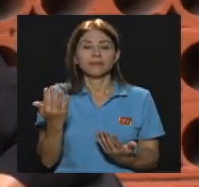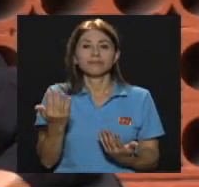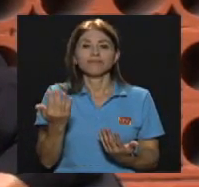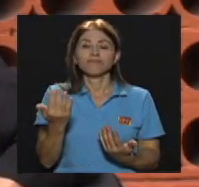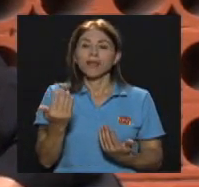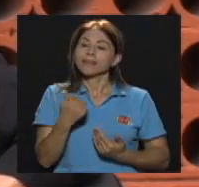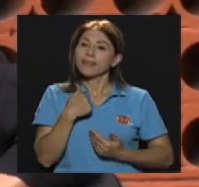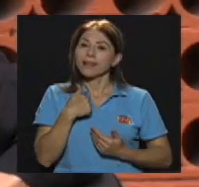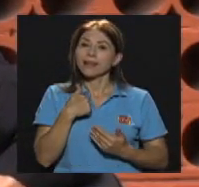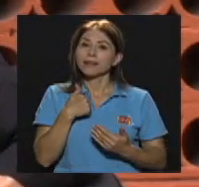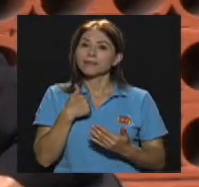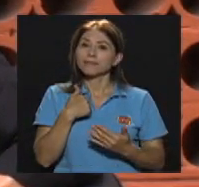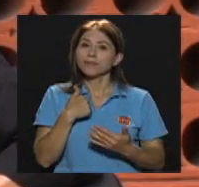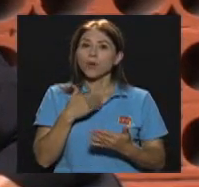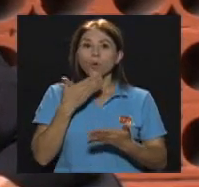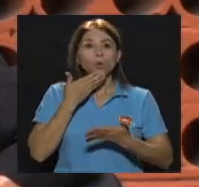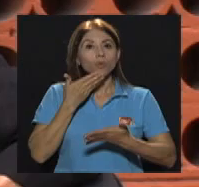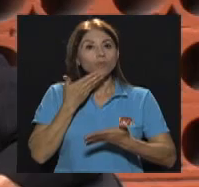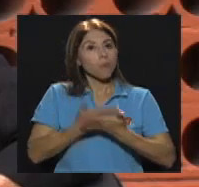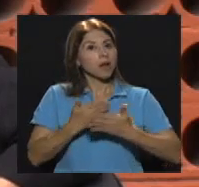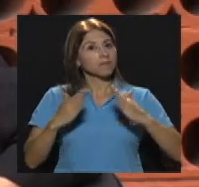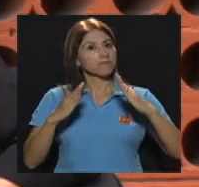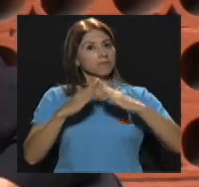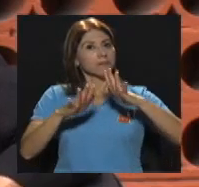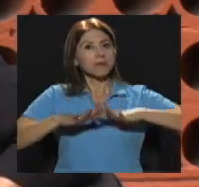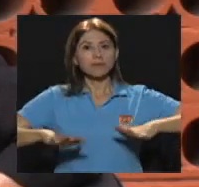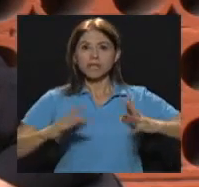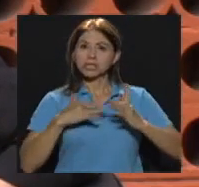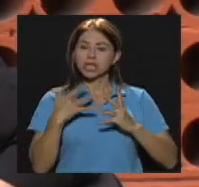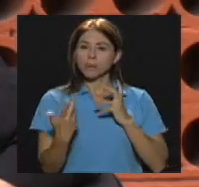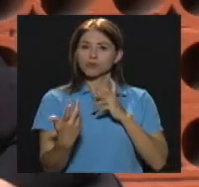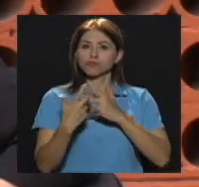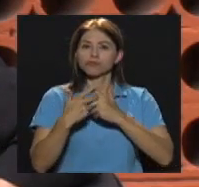una buena habitabilidad en esos espacios de vivir.